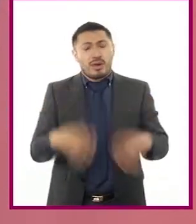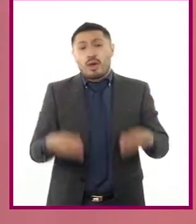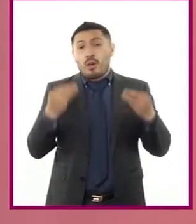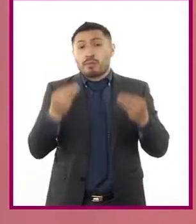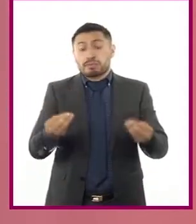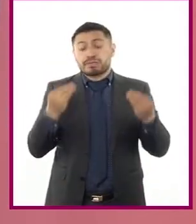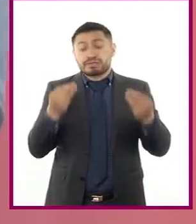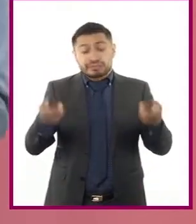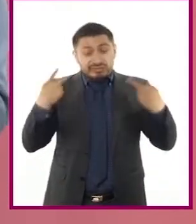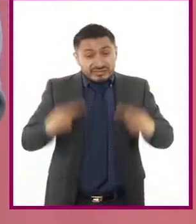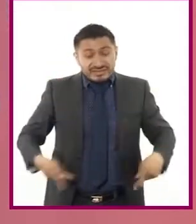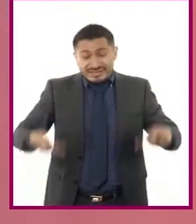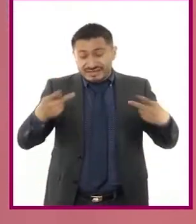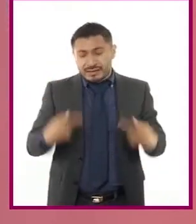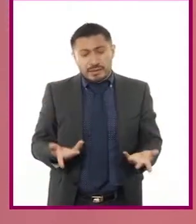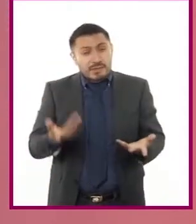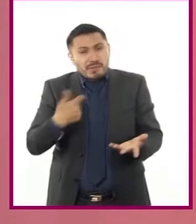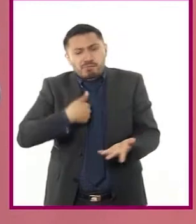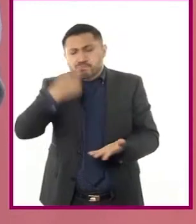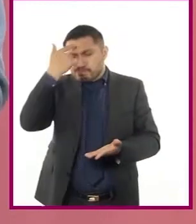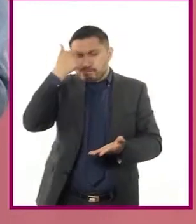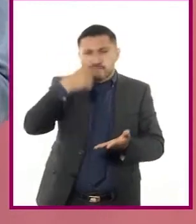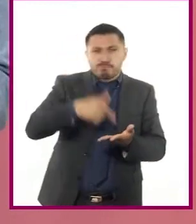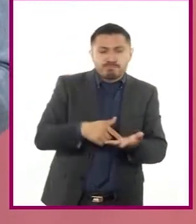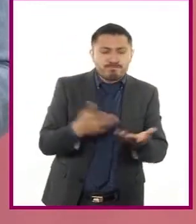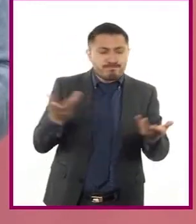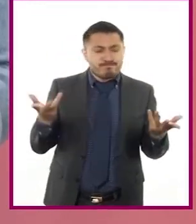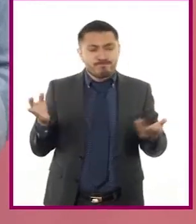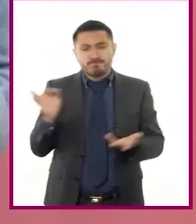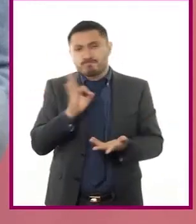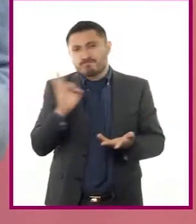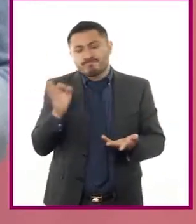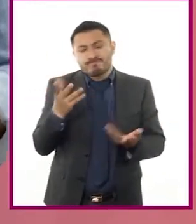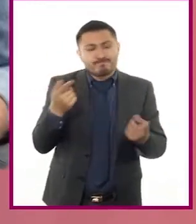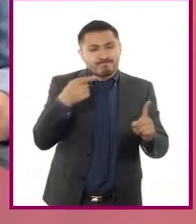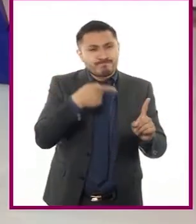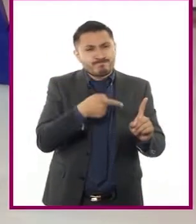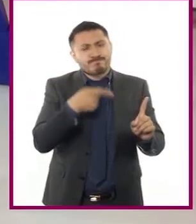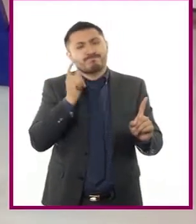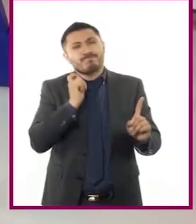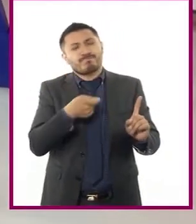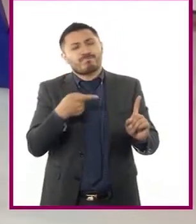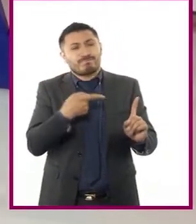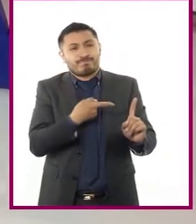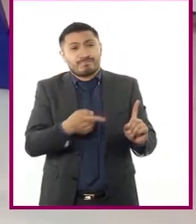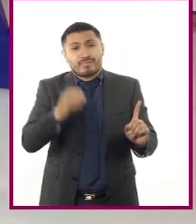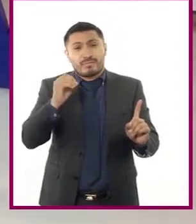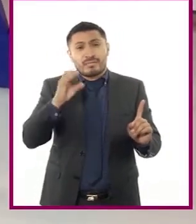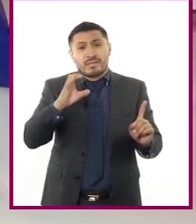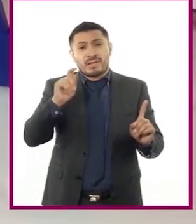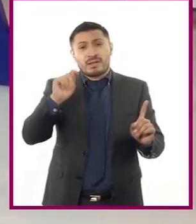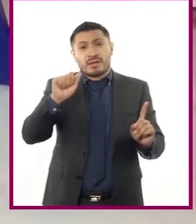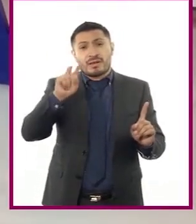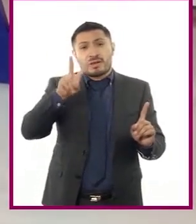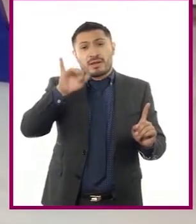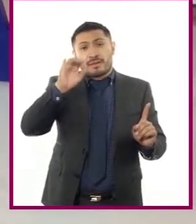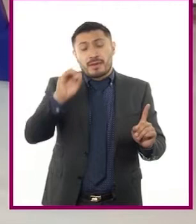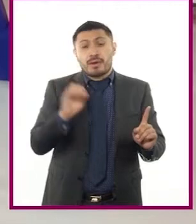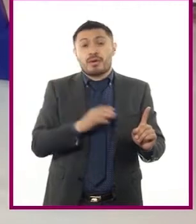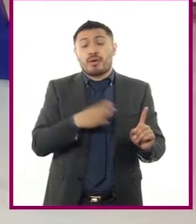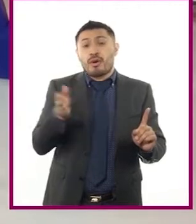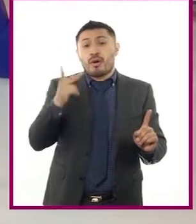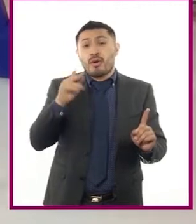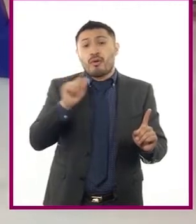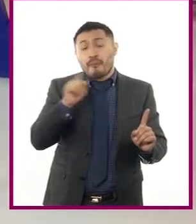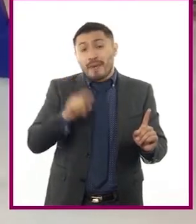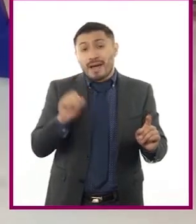poetas. Déjeme adivinar. ¿Podría tratarse de Octavio Paz? ¿O